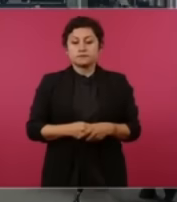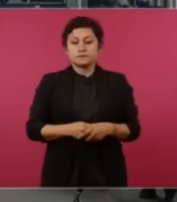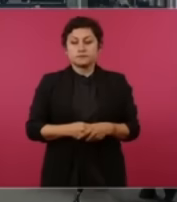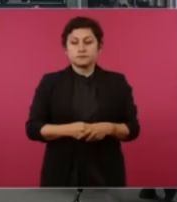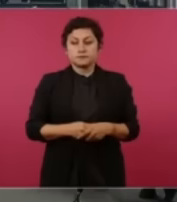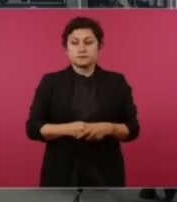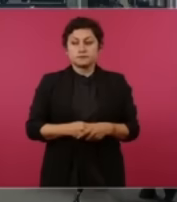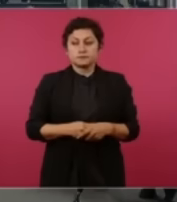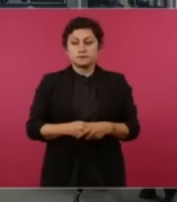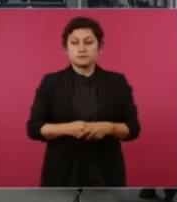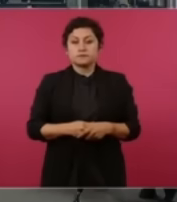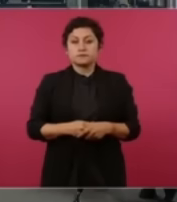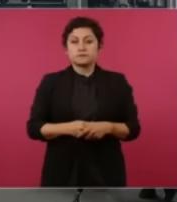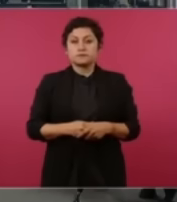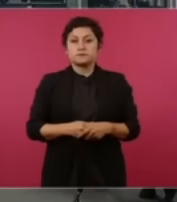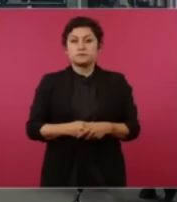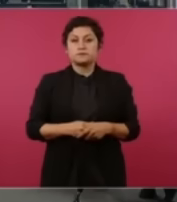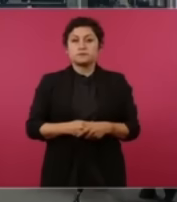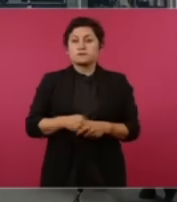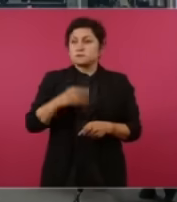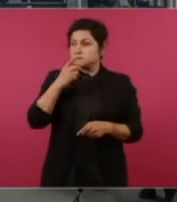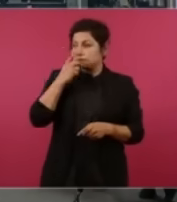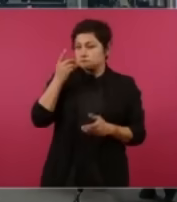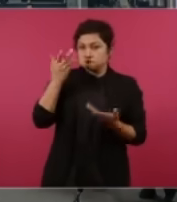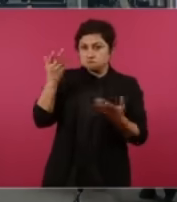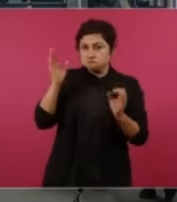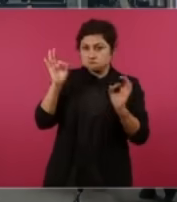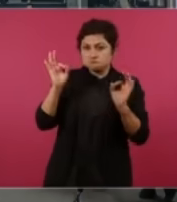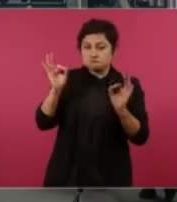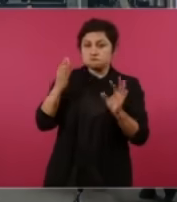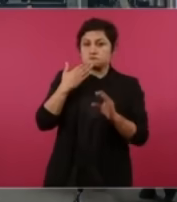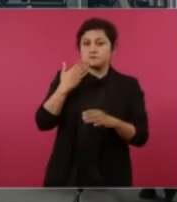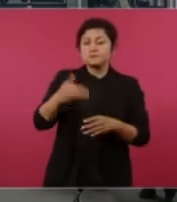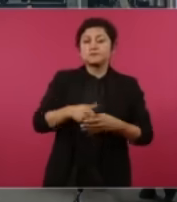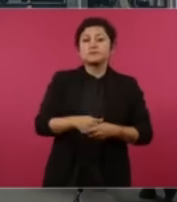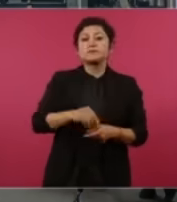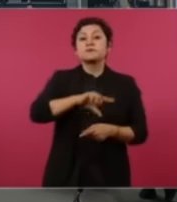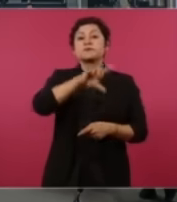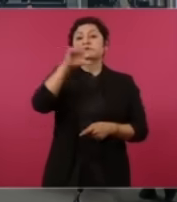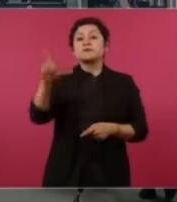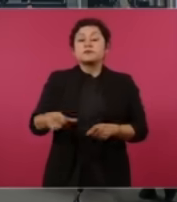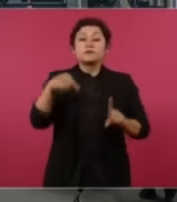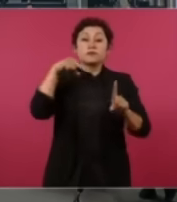Le dice que muy bien, le dice Roberto Hernández. Y luego la